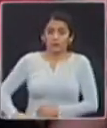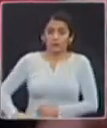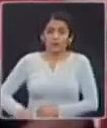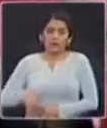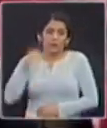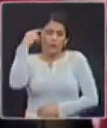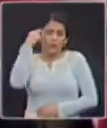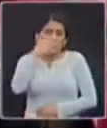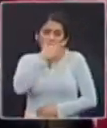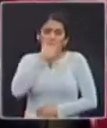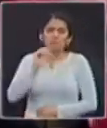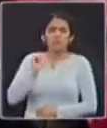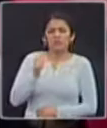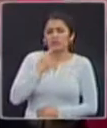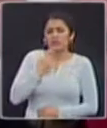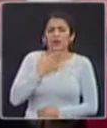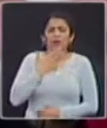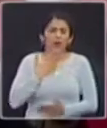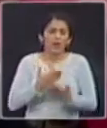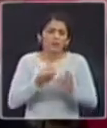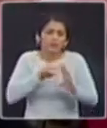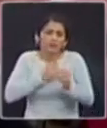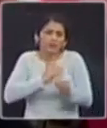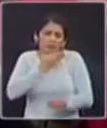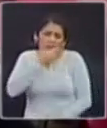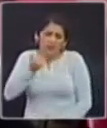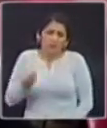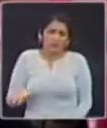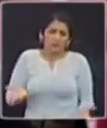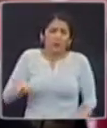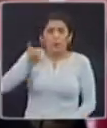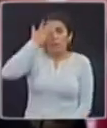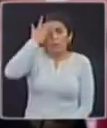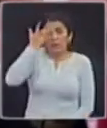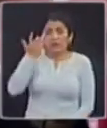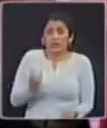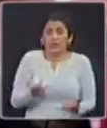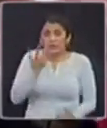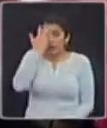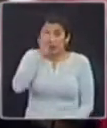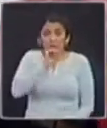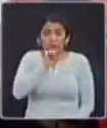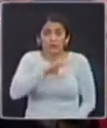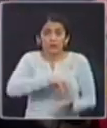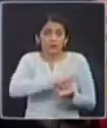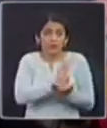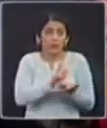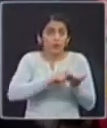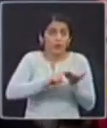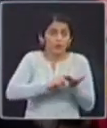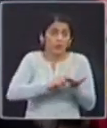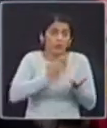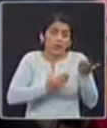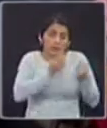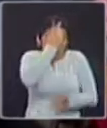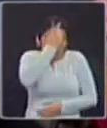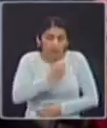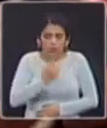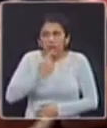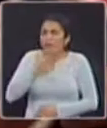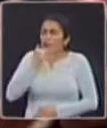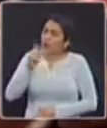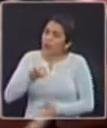él por él, debería renunciar antes de que la misma asamblea incluso le diga que salga. Creo que debería él tomar la